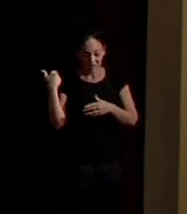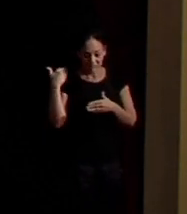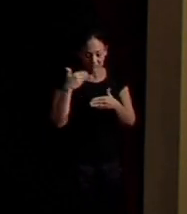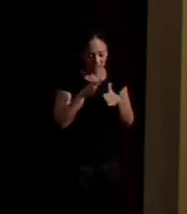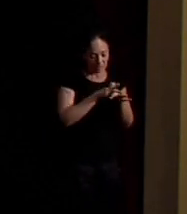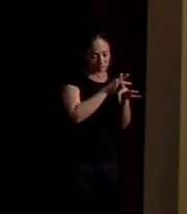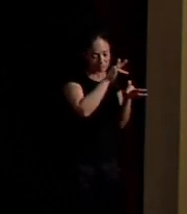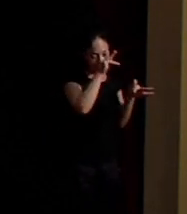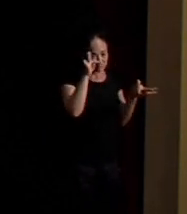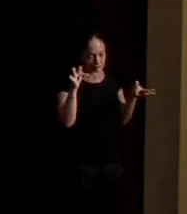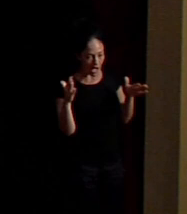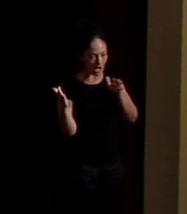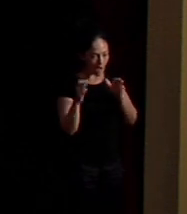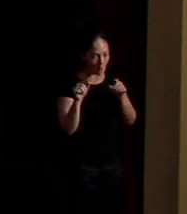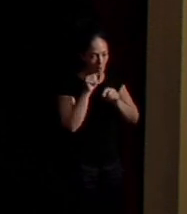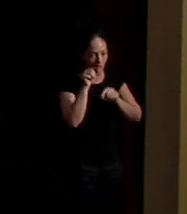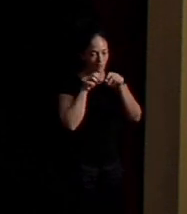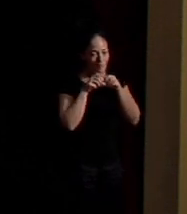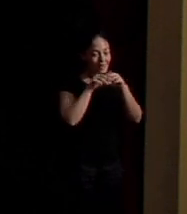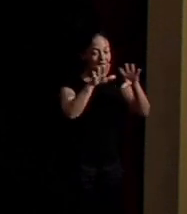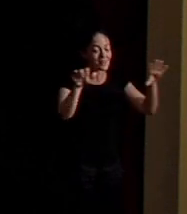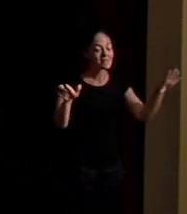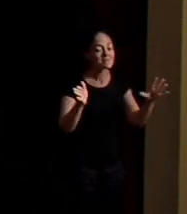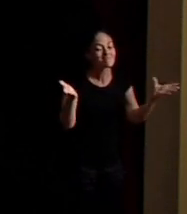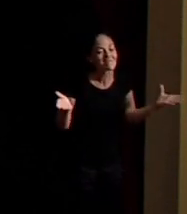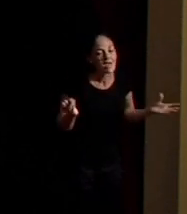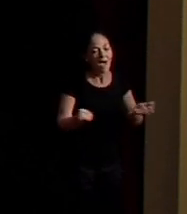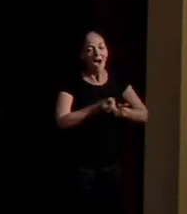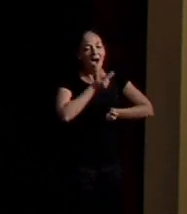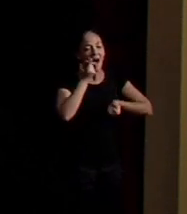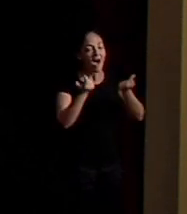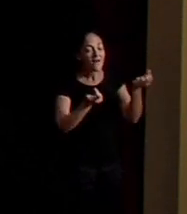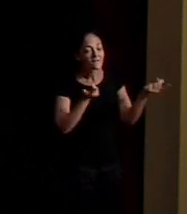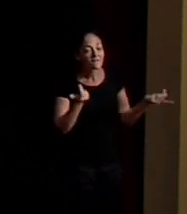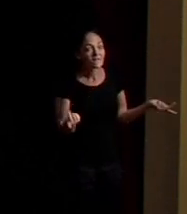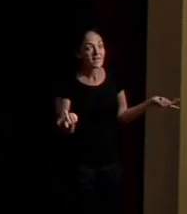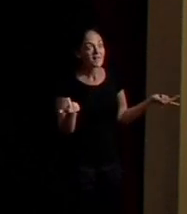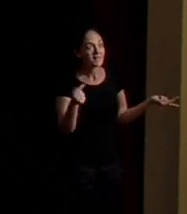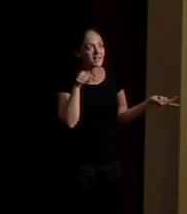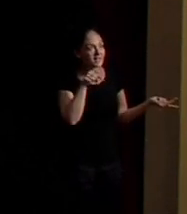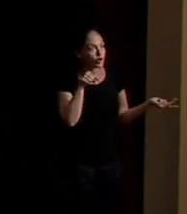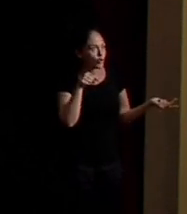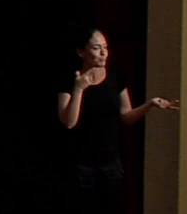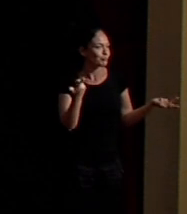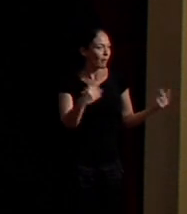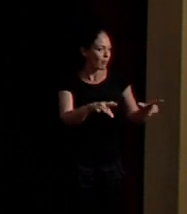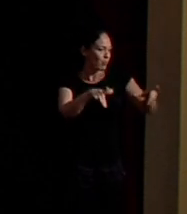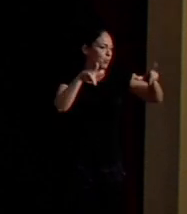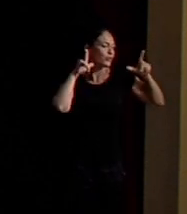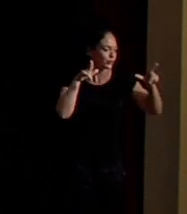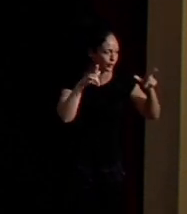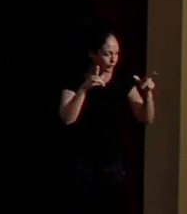y bueno, antes de pasada, ¿no?, se hablaba del tema, bueno, pues de vez en cuando, no de una manera principal ni central, ¿no?,